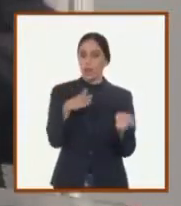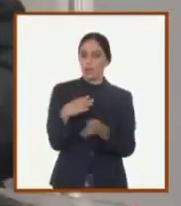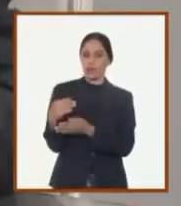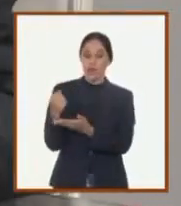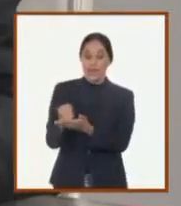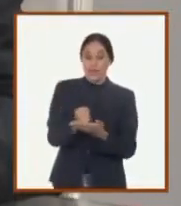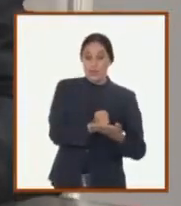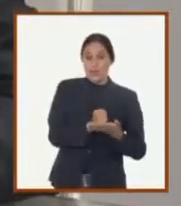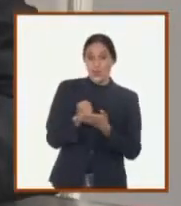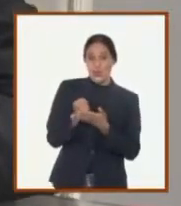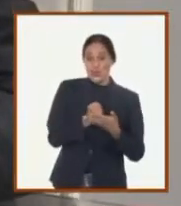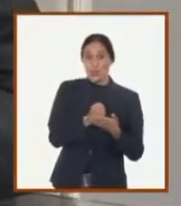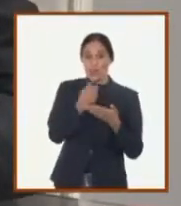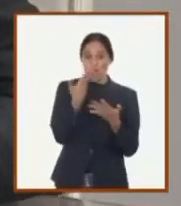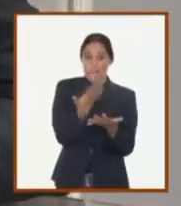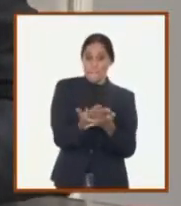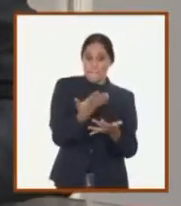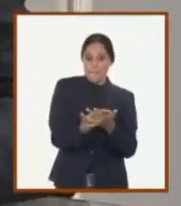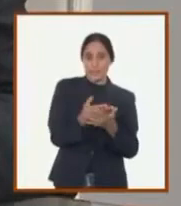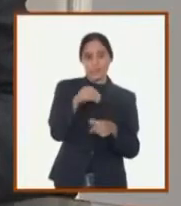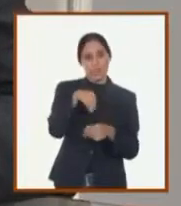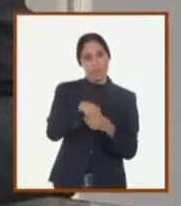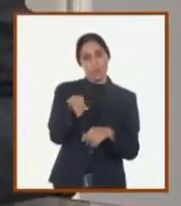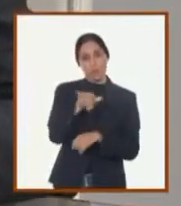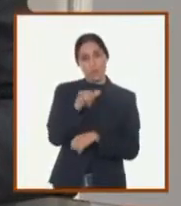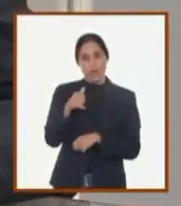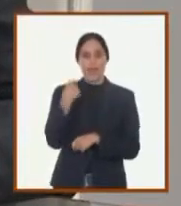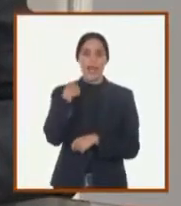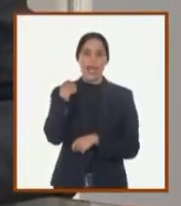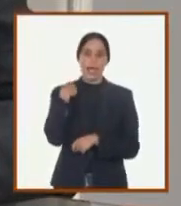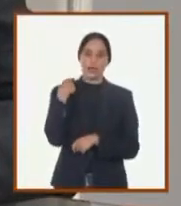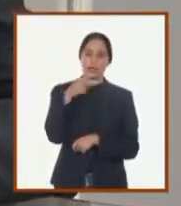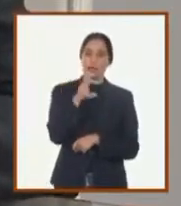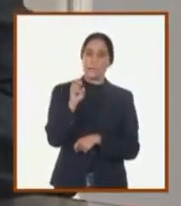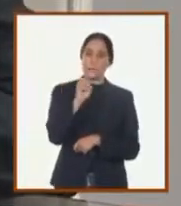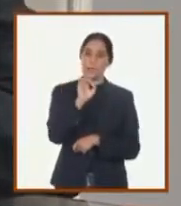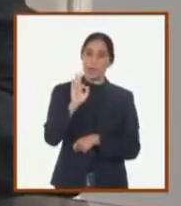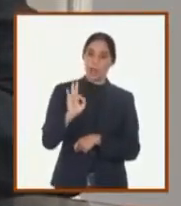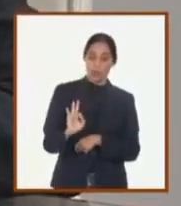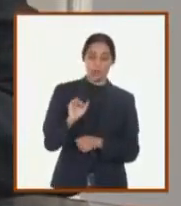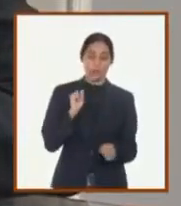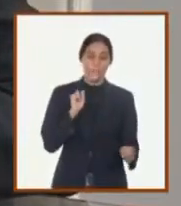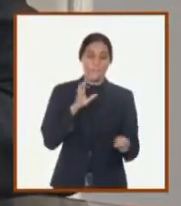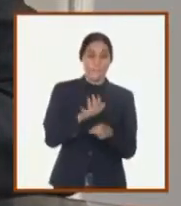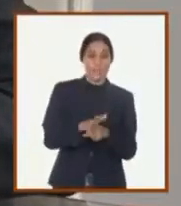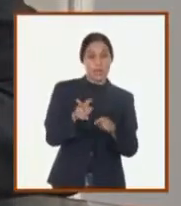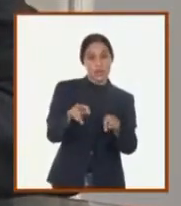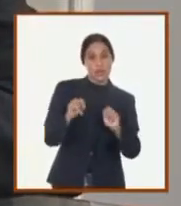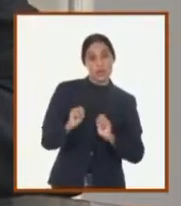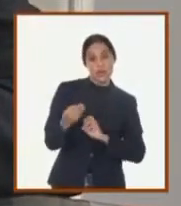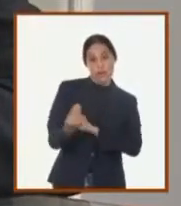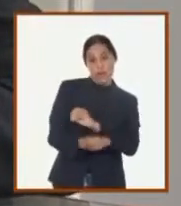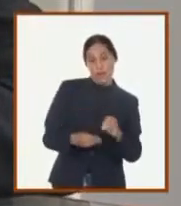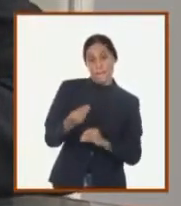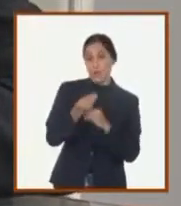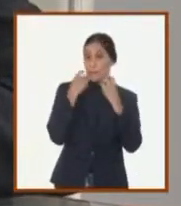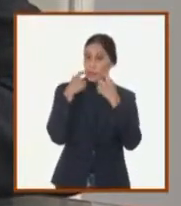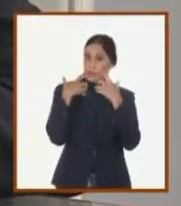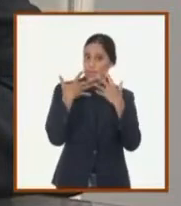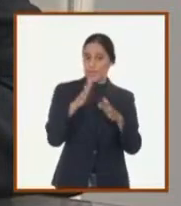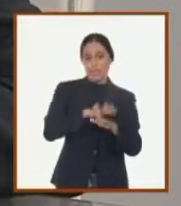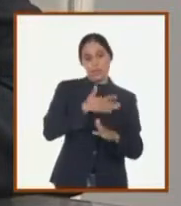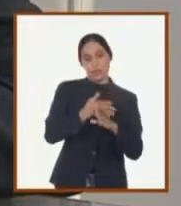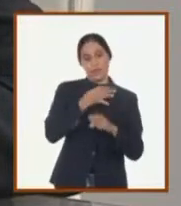instituciones danesas y bueno a partir del 2008 se van a introducir importantes transformaciones que se van a explicar a